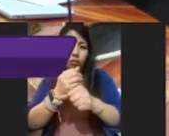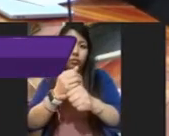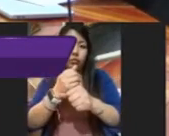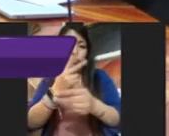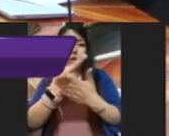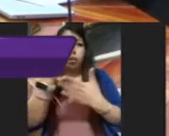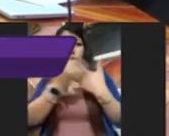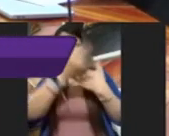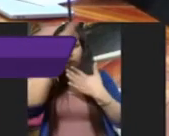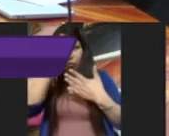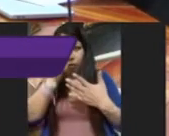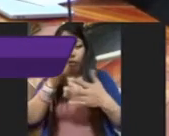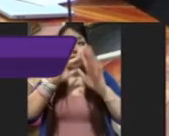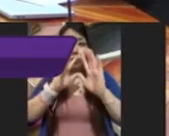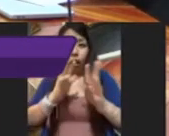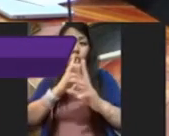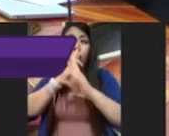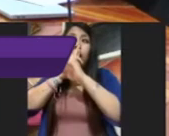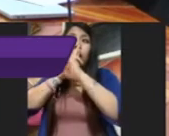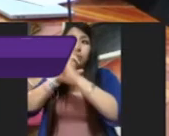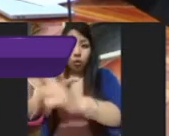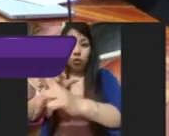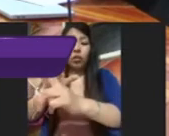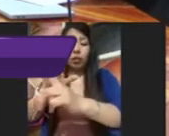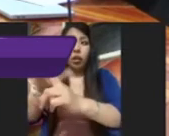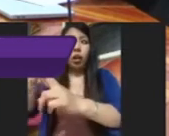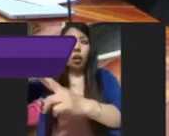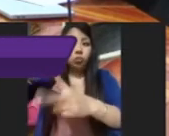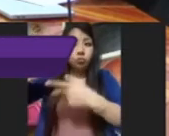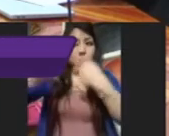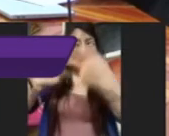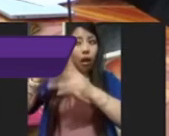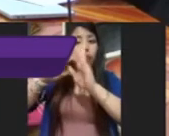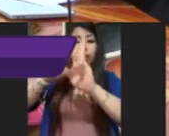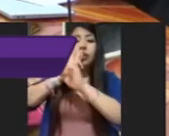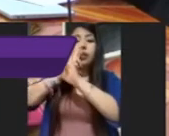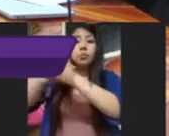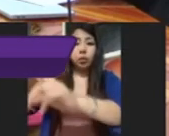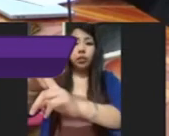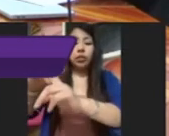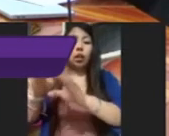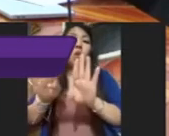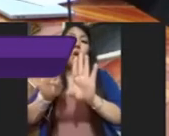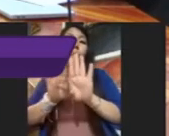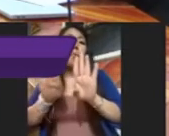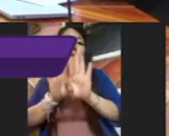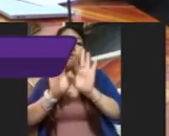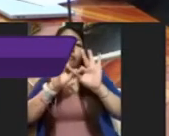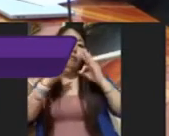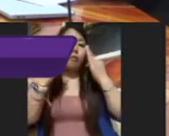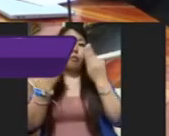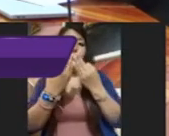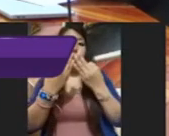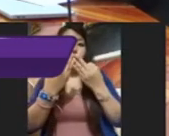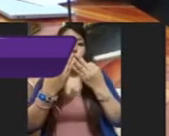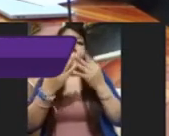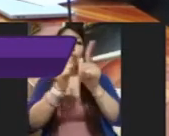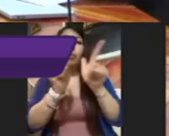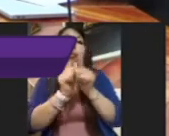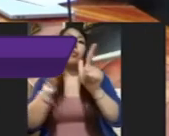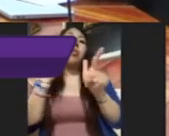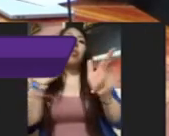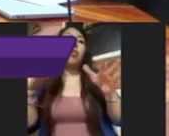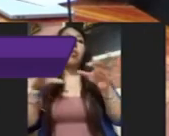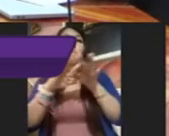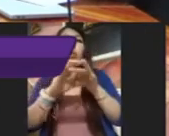puntual a las tres consultas recibidas y que sustancialmente se refieren a la forma en que una coalición o candidatura común debe